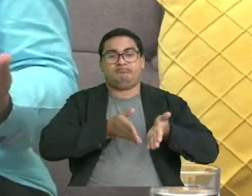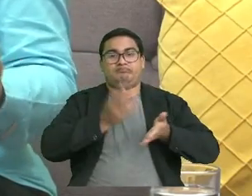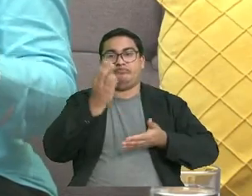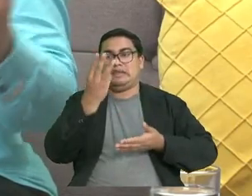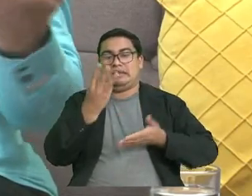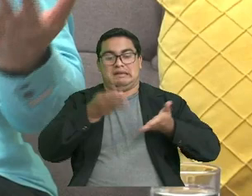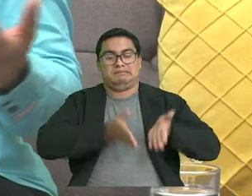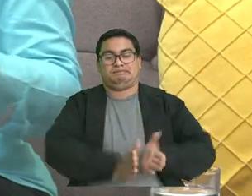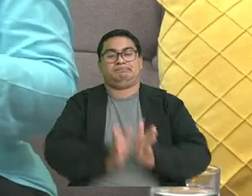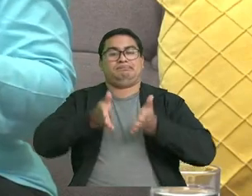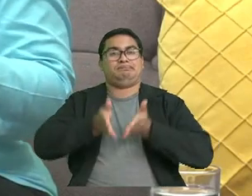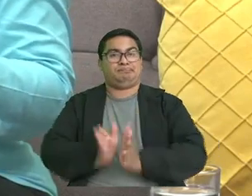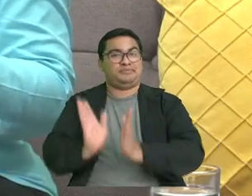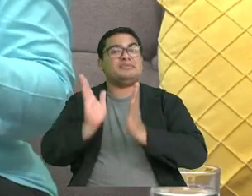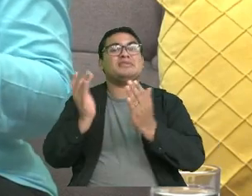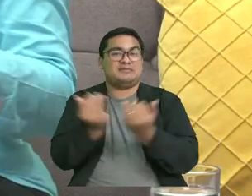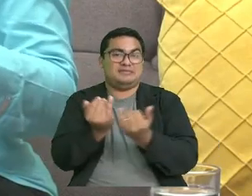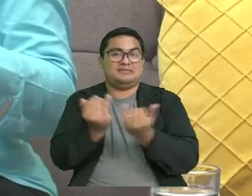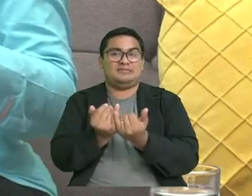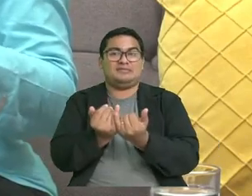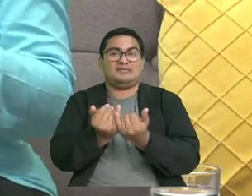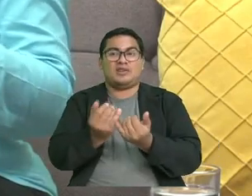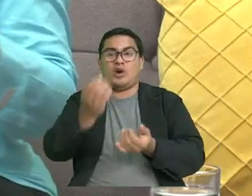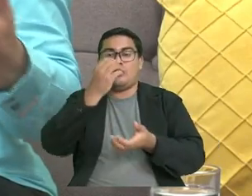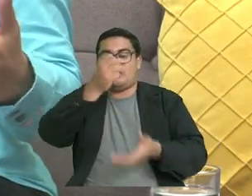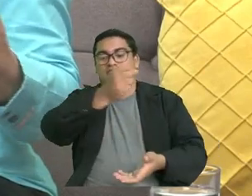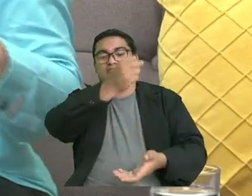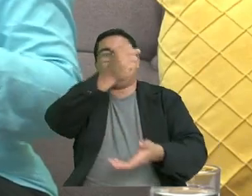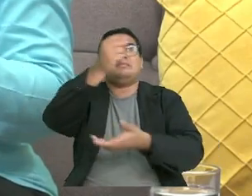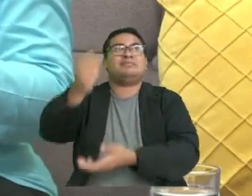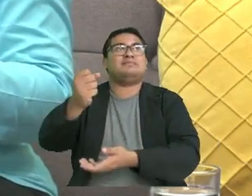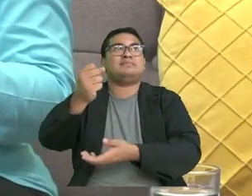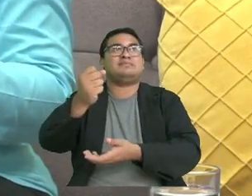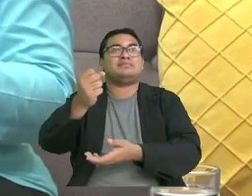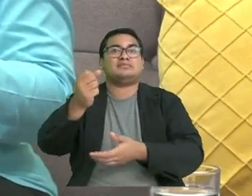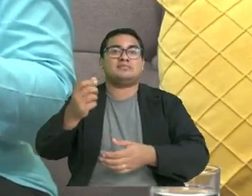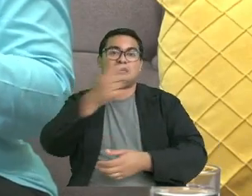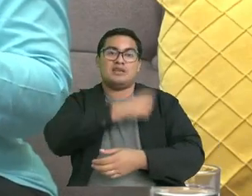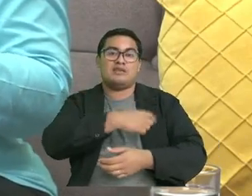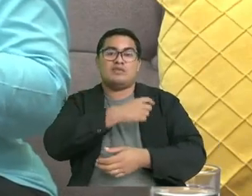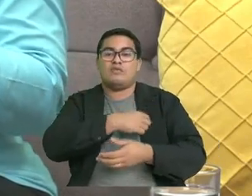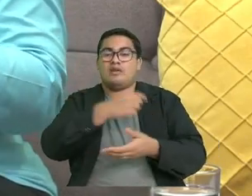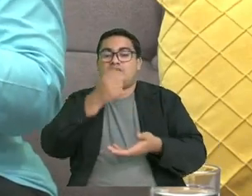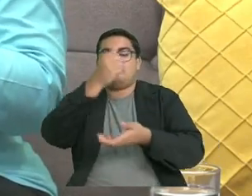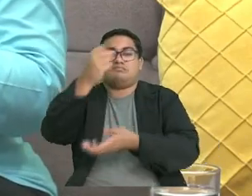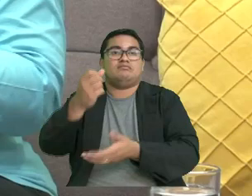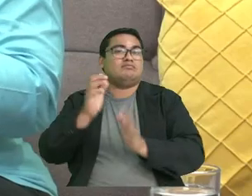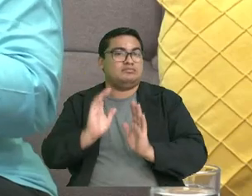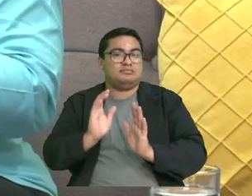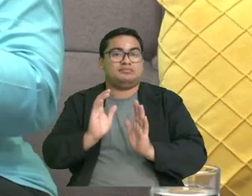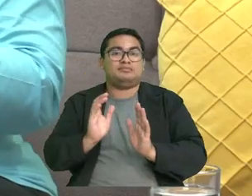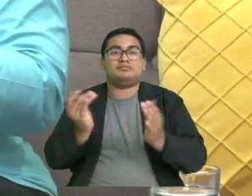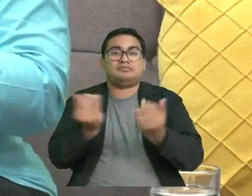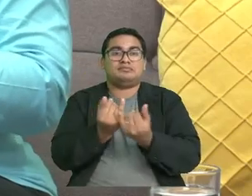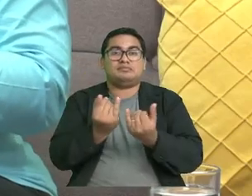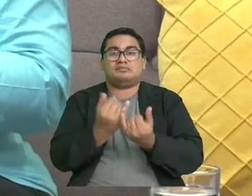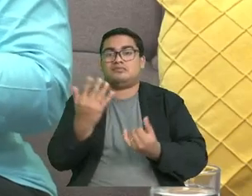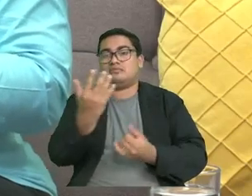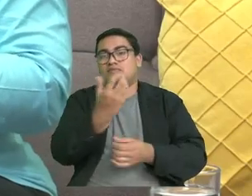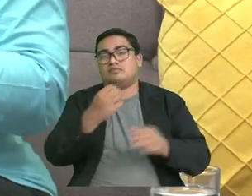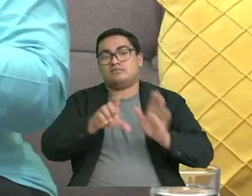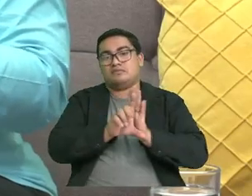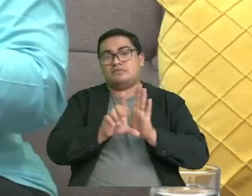hasta tres hijos. Entonces les dan también sus paquetes solidarios, sus paquetes escolares. Entonces, todas estas leyes que